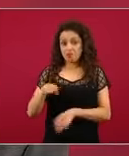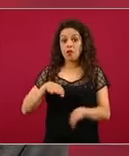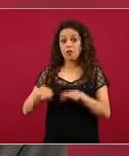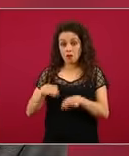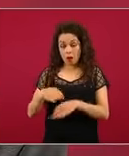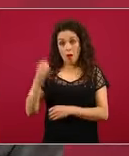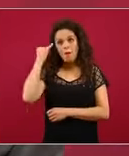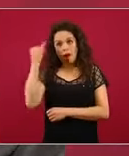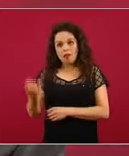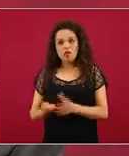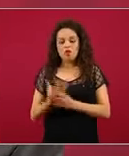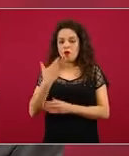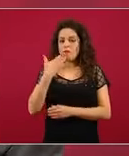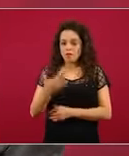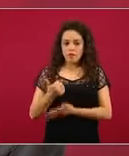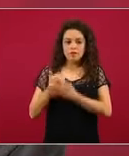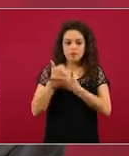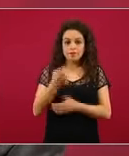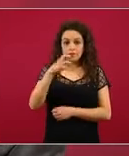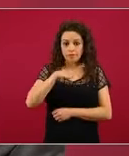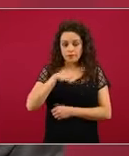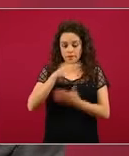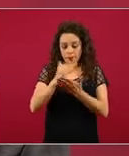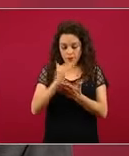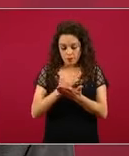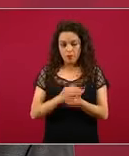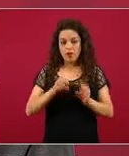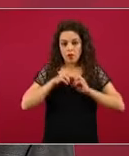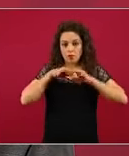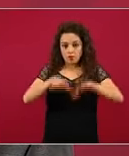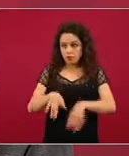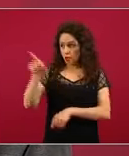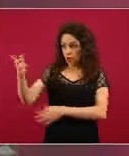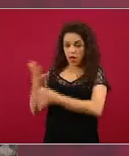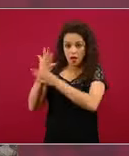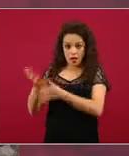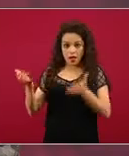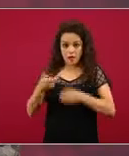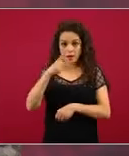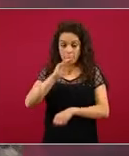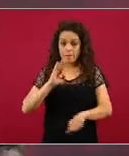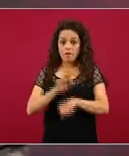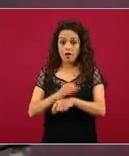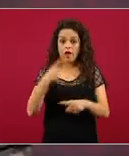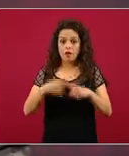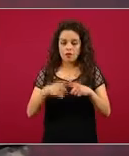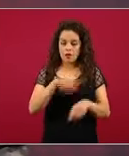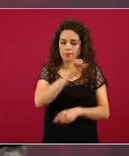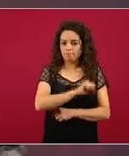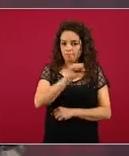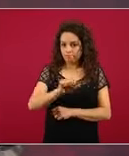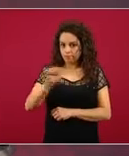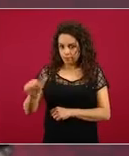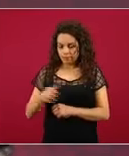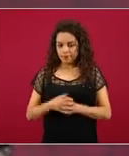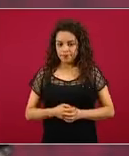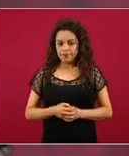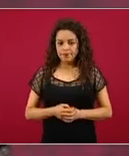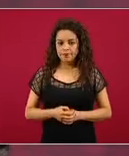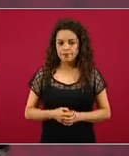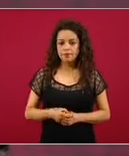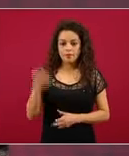y tuvimos este lineamiento publicado por ellos, pero respaldado por la Secretaría de Salud. Respecto al monitoreo, es